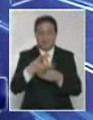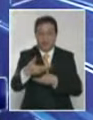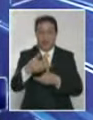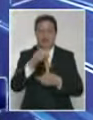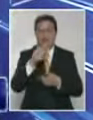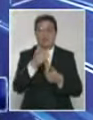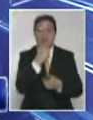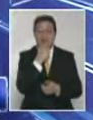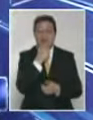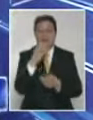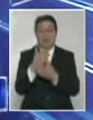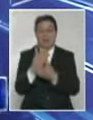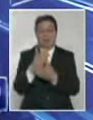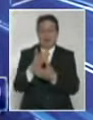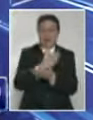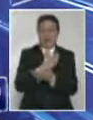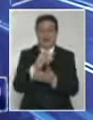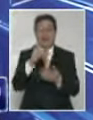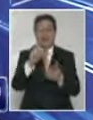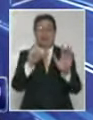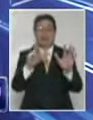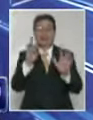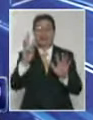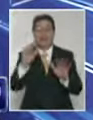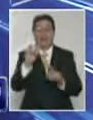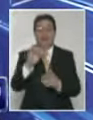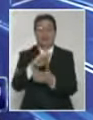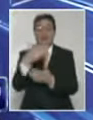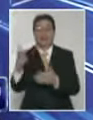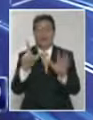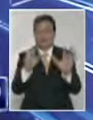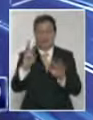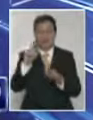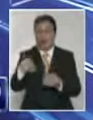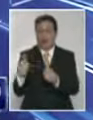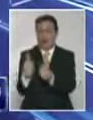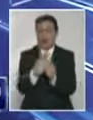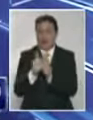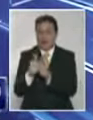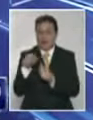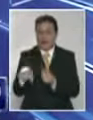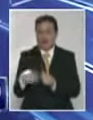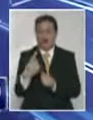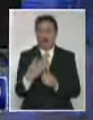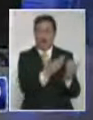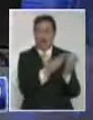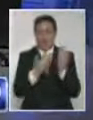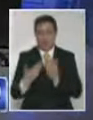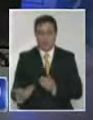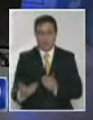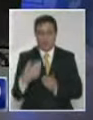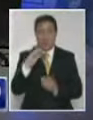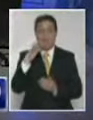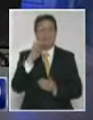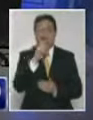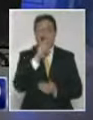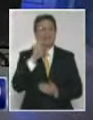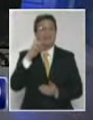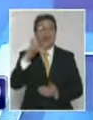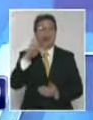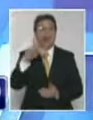Estado de 1973. Y nos acompañan precisamente en nuestra mesa algunos colegas destacados, entre ellos Patricia Collier. ¿Cómo